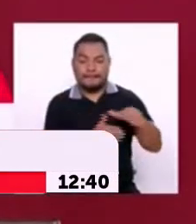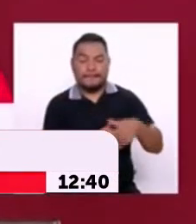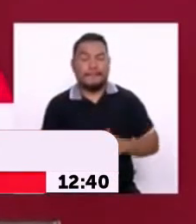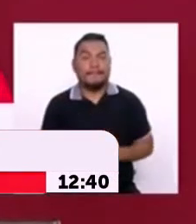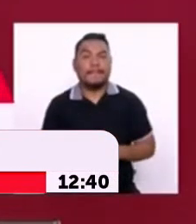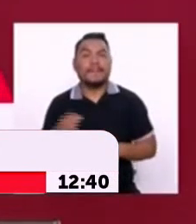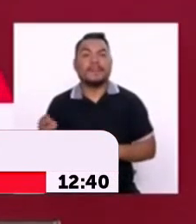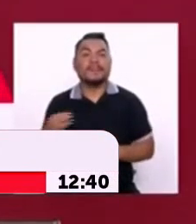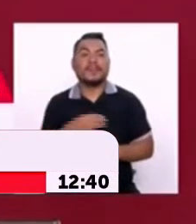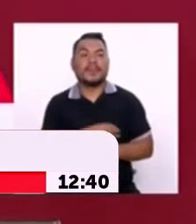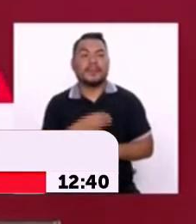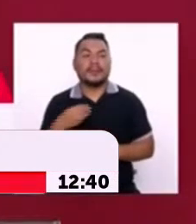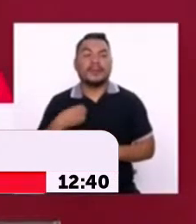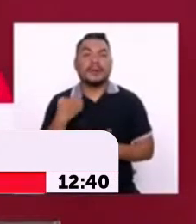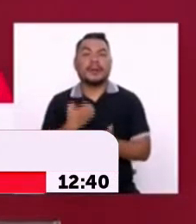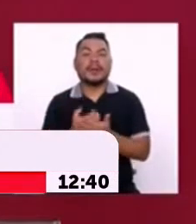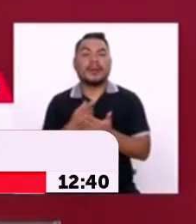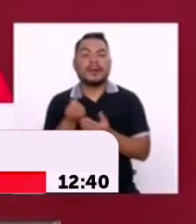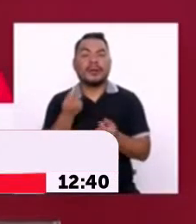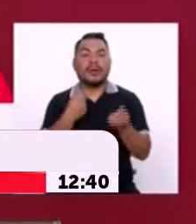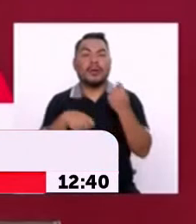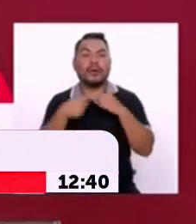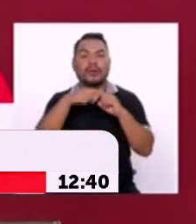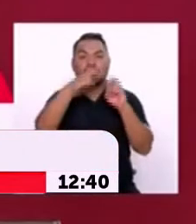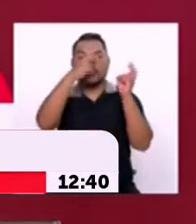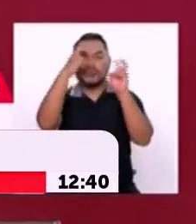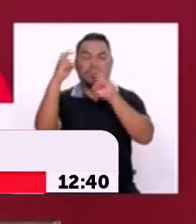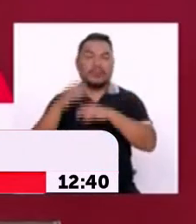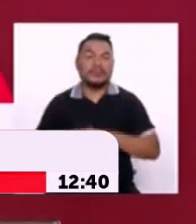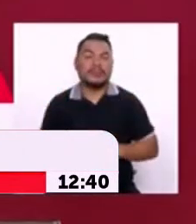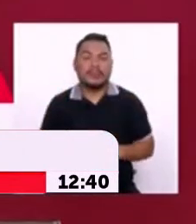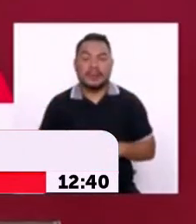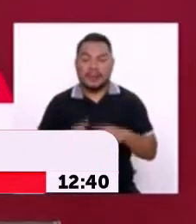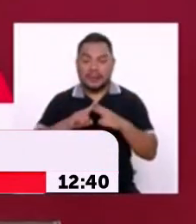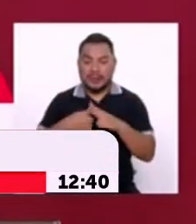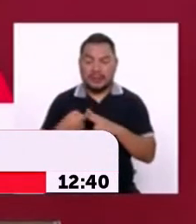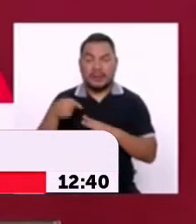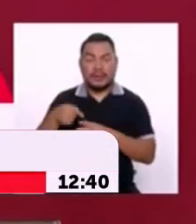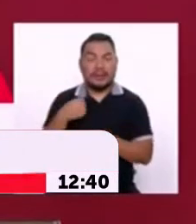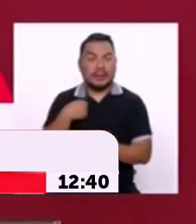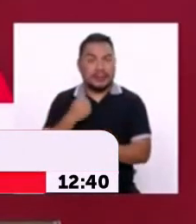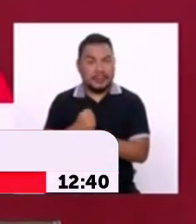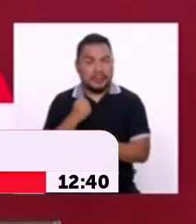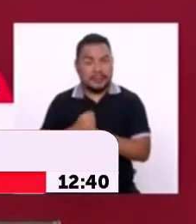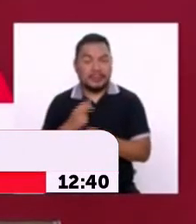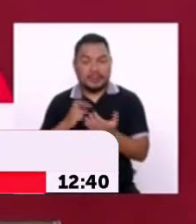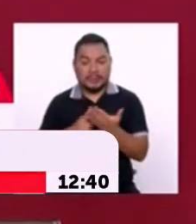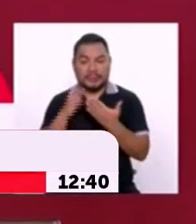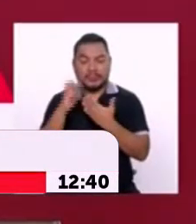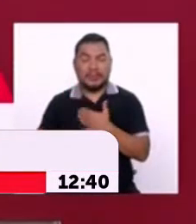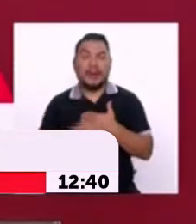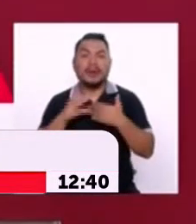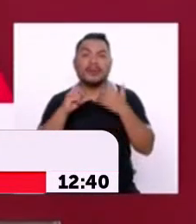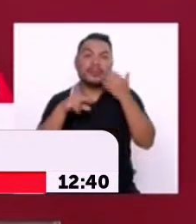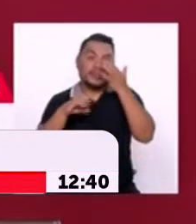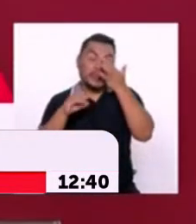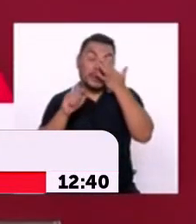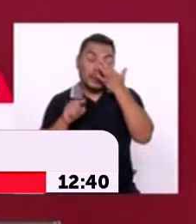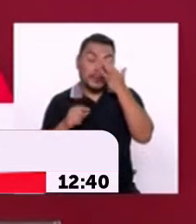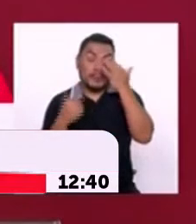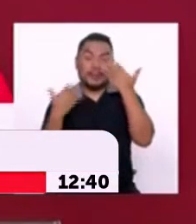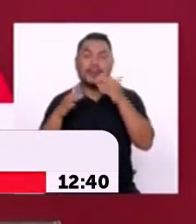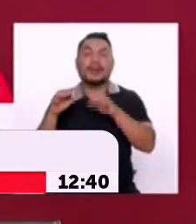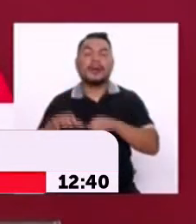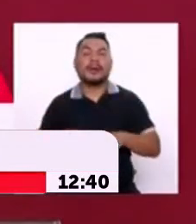el Ministerio de Comercio Exterior y Turismo, desde el inicio de la gestión, el Plan Copesco